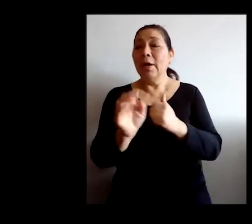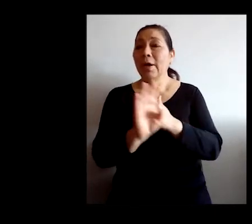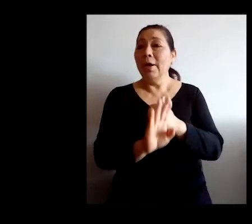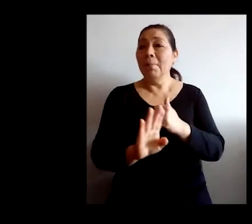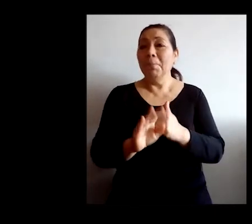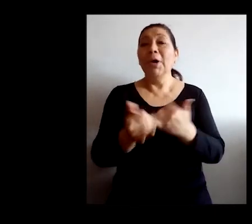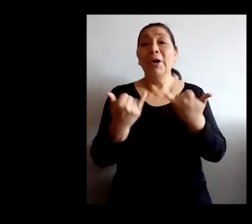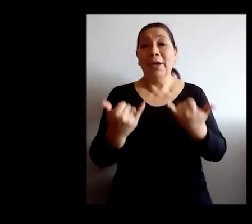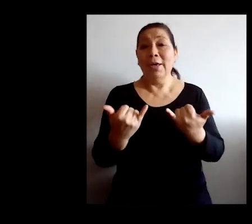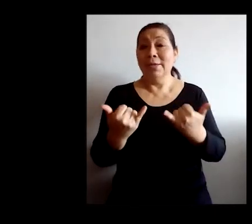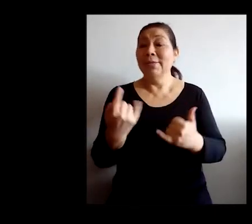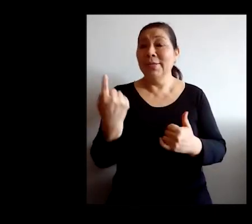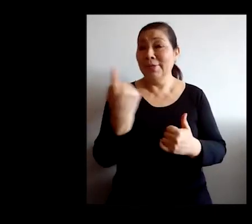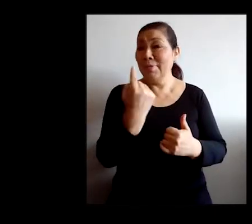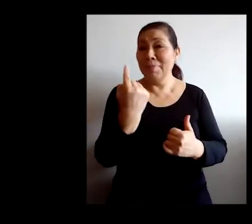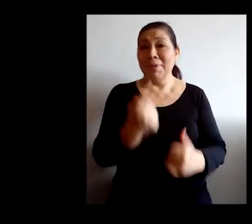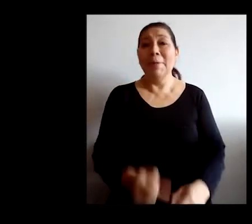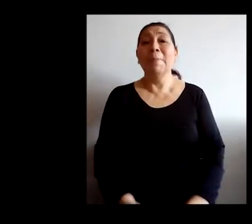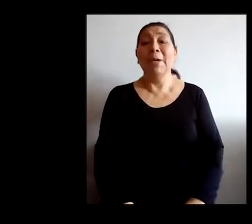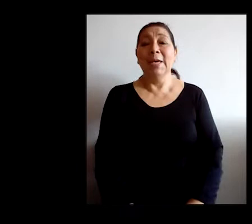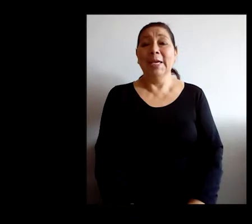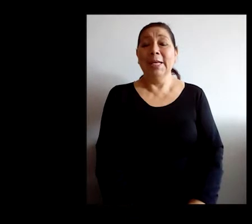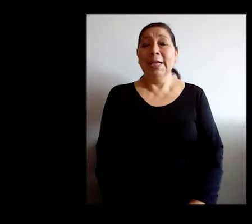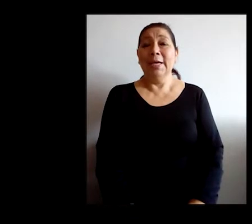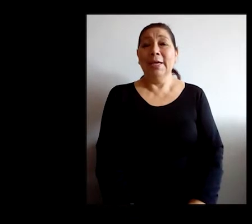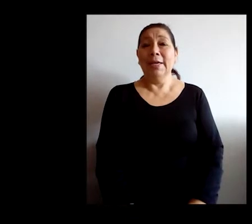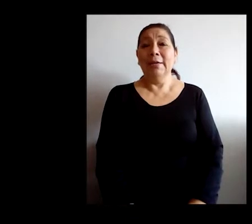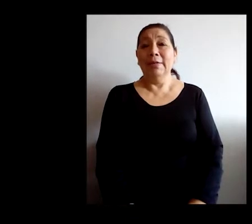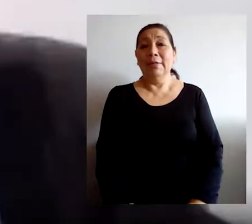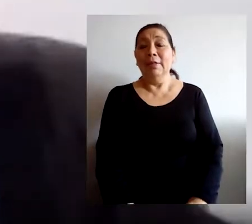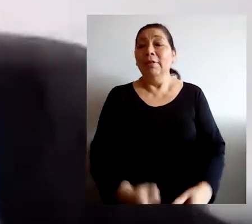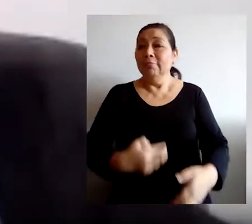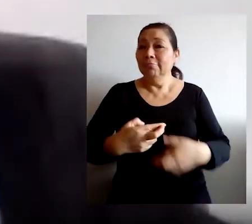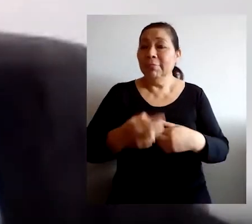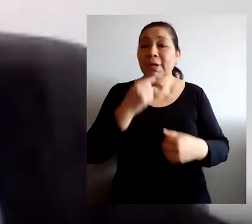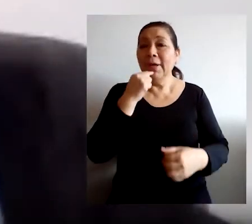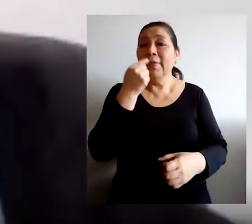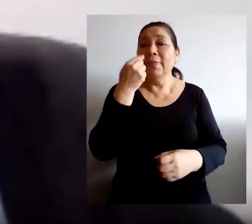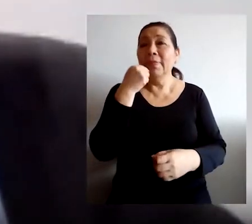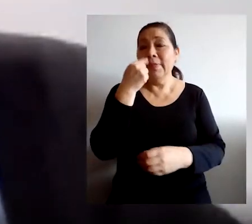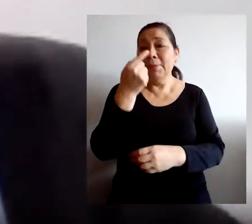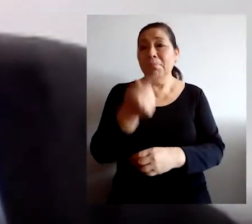amparo. Este es un primer, digamos, la improcedencia de